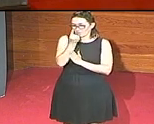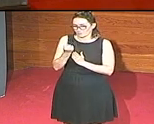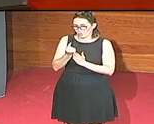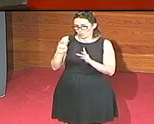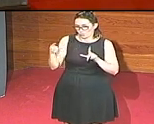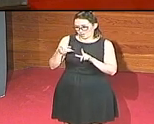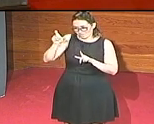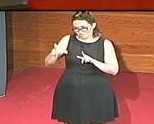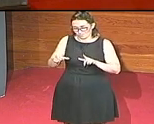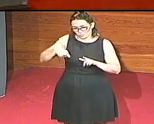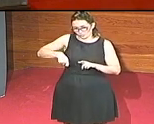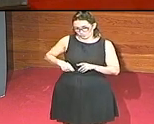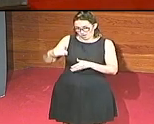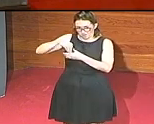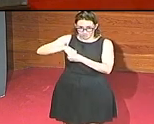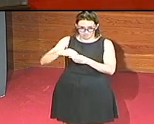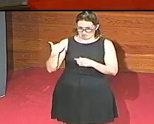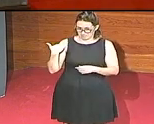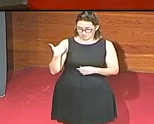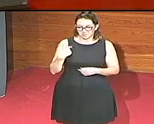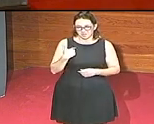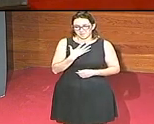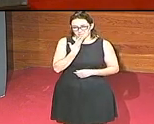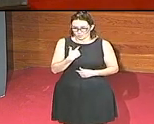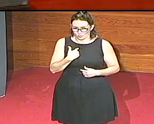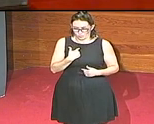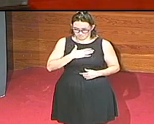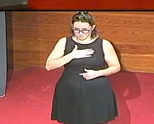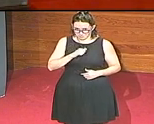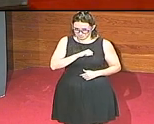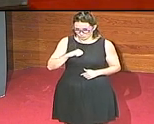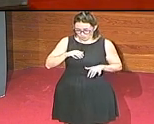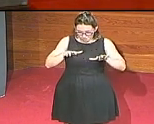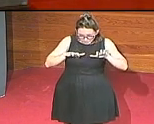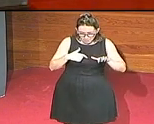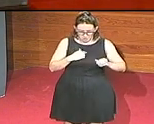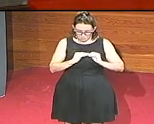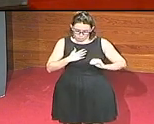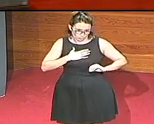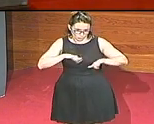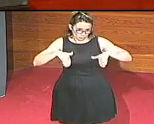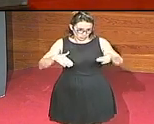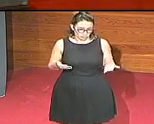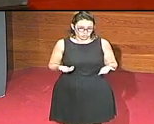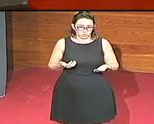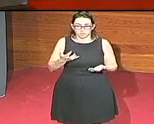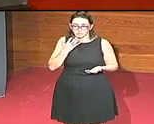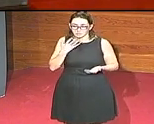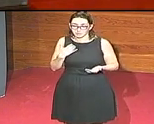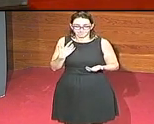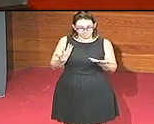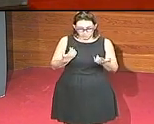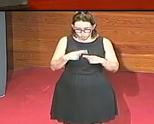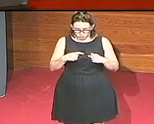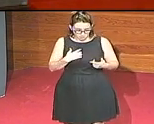yo prefiero aprender cómo se hace y hacerlo yo yo quiero recurrir al diseñador web cuando haya algo que yo